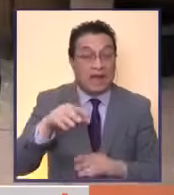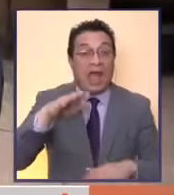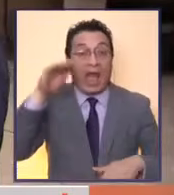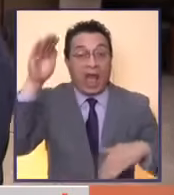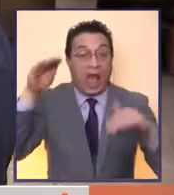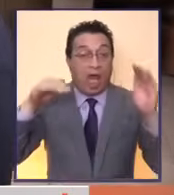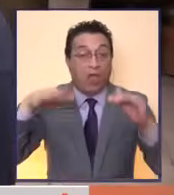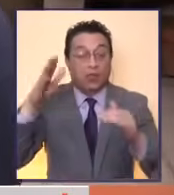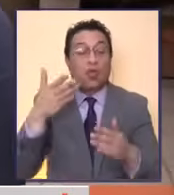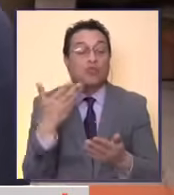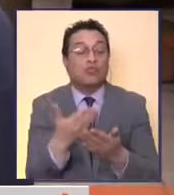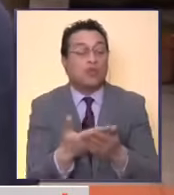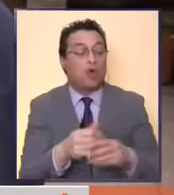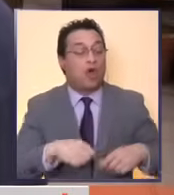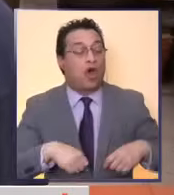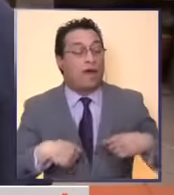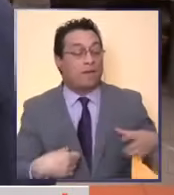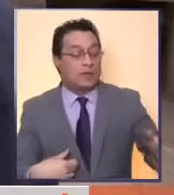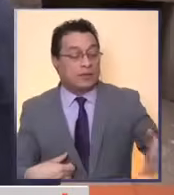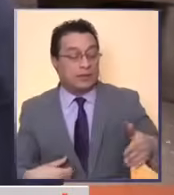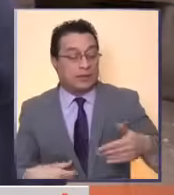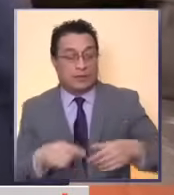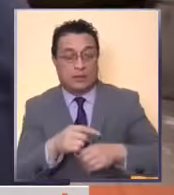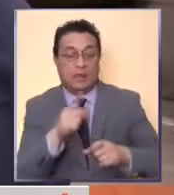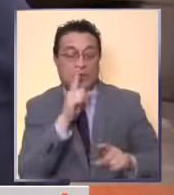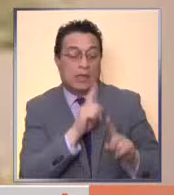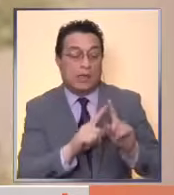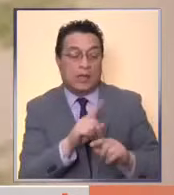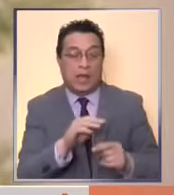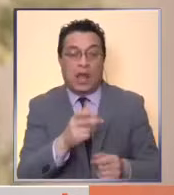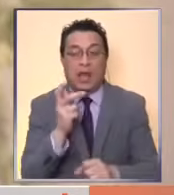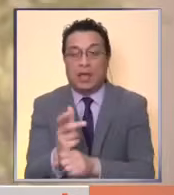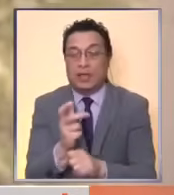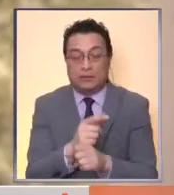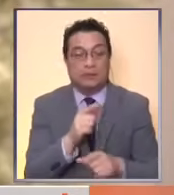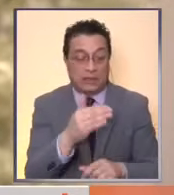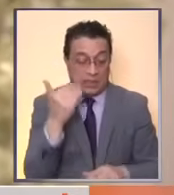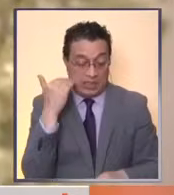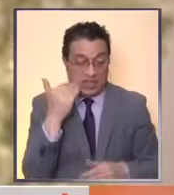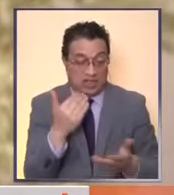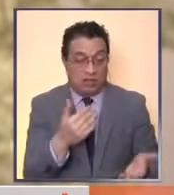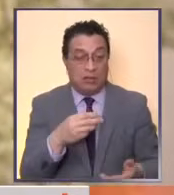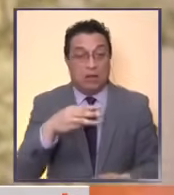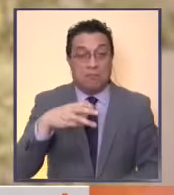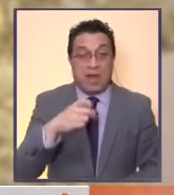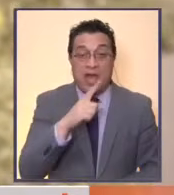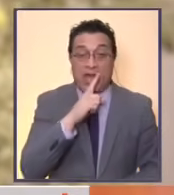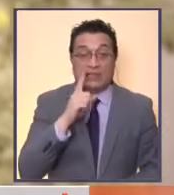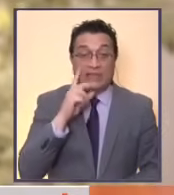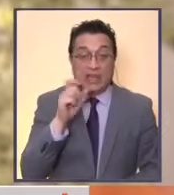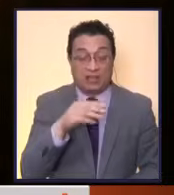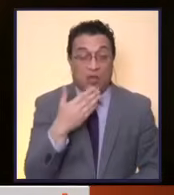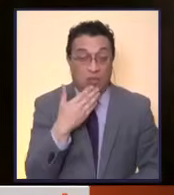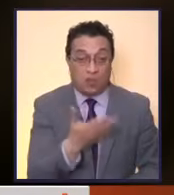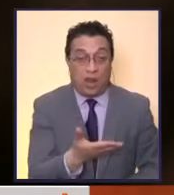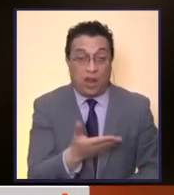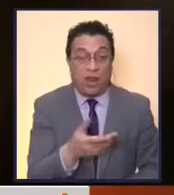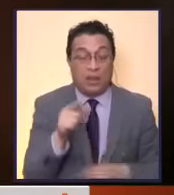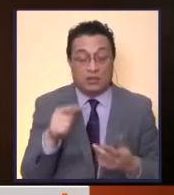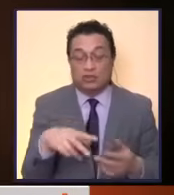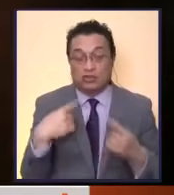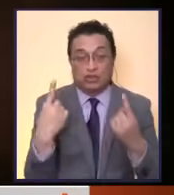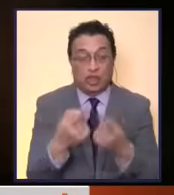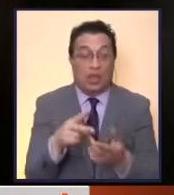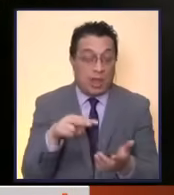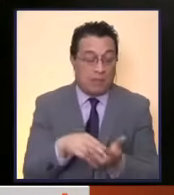que utilizan adolescentes para conseguir sus objetivos. Siguen siendo niños, Matías era uno de ellos, y eso esperan que todo el mundo